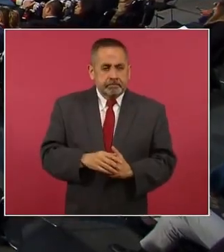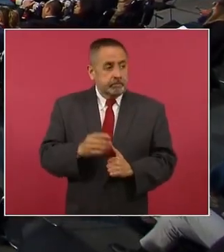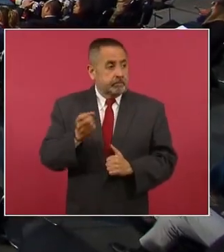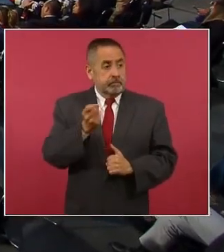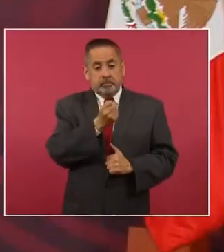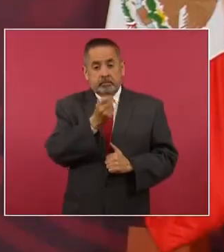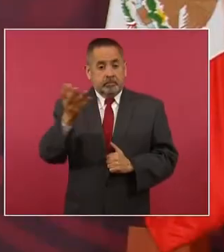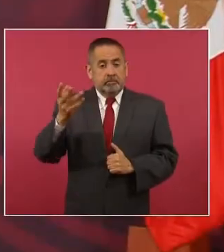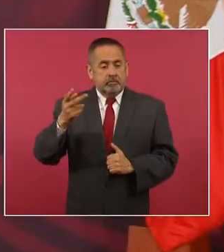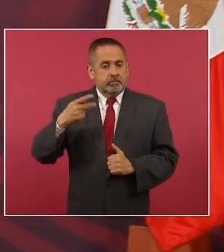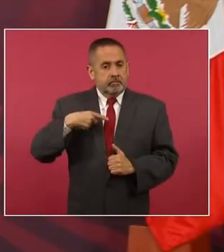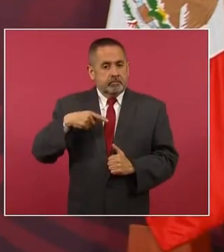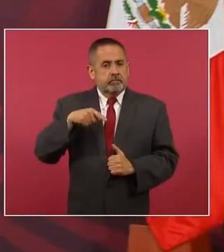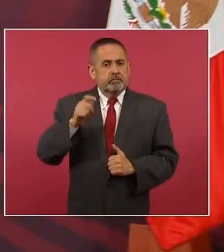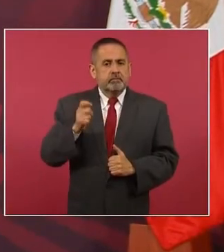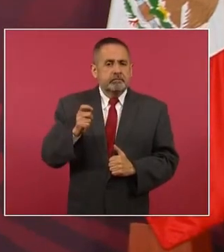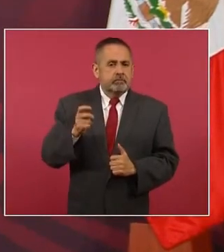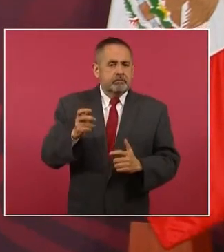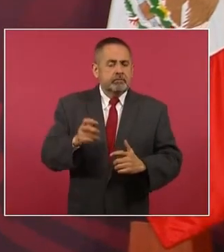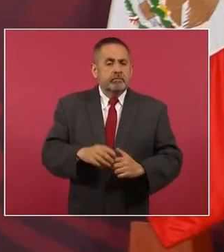muchos